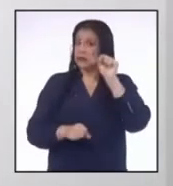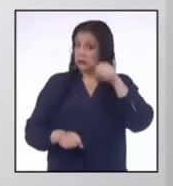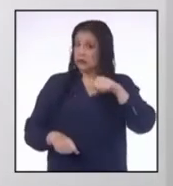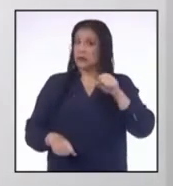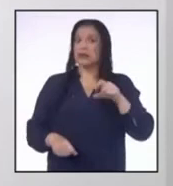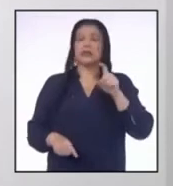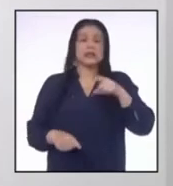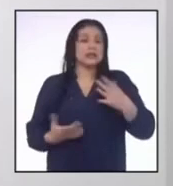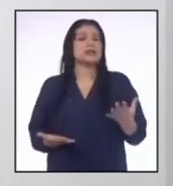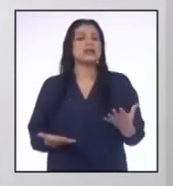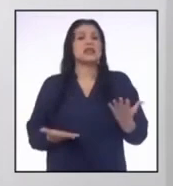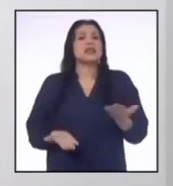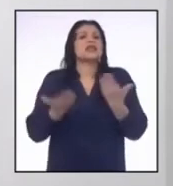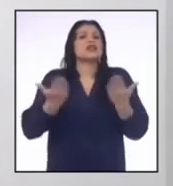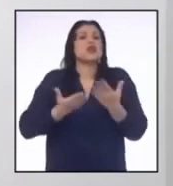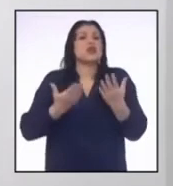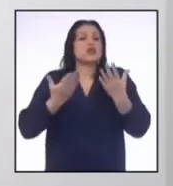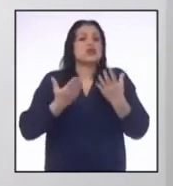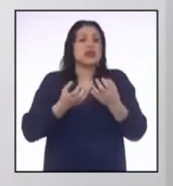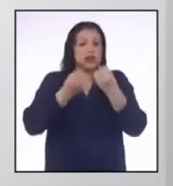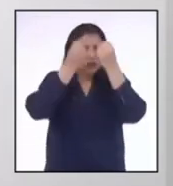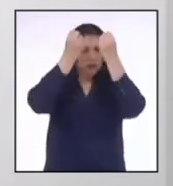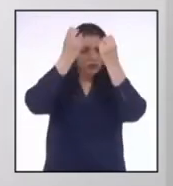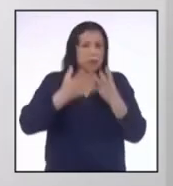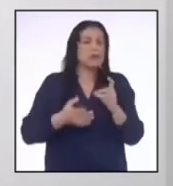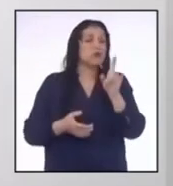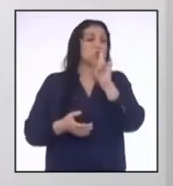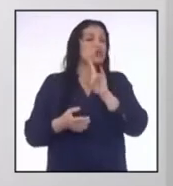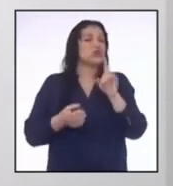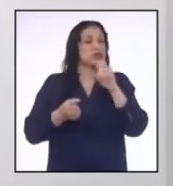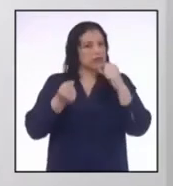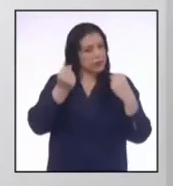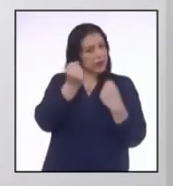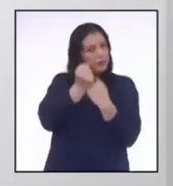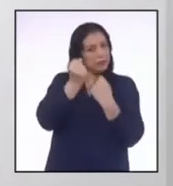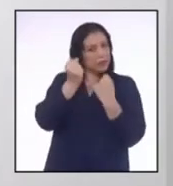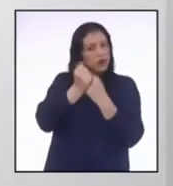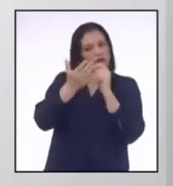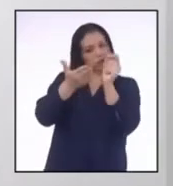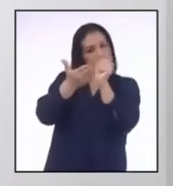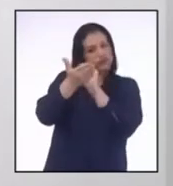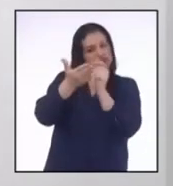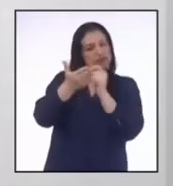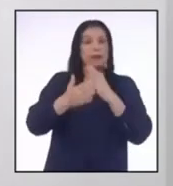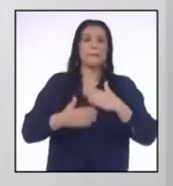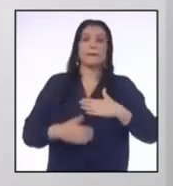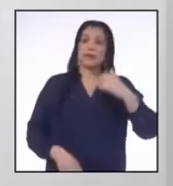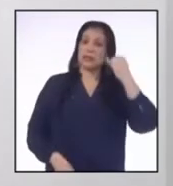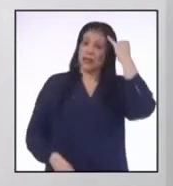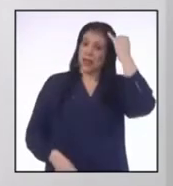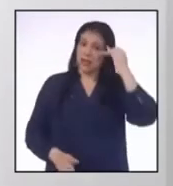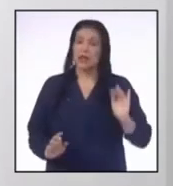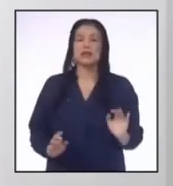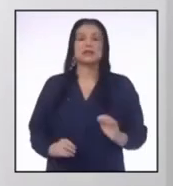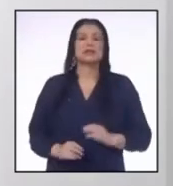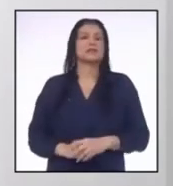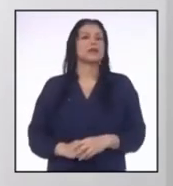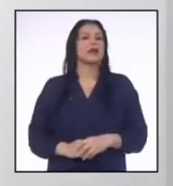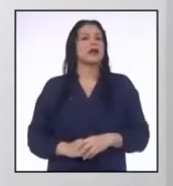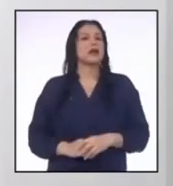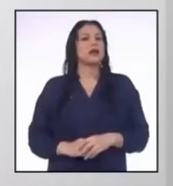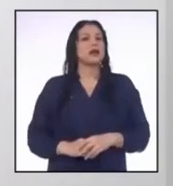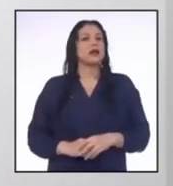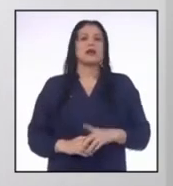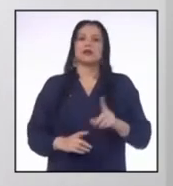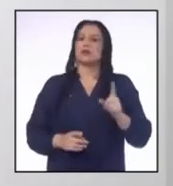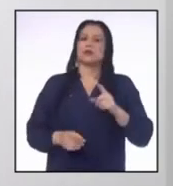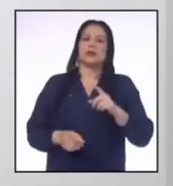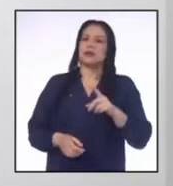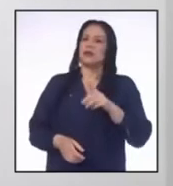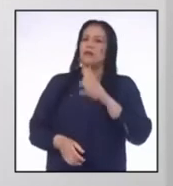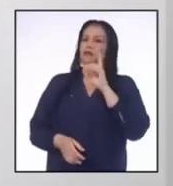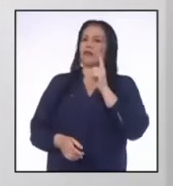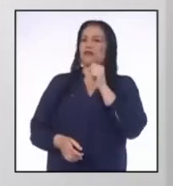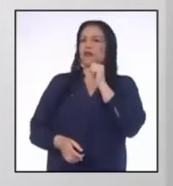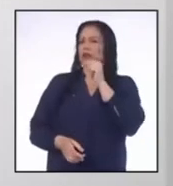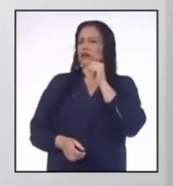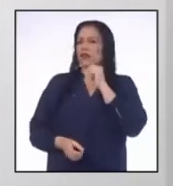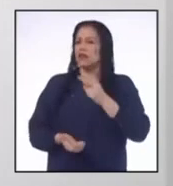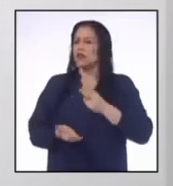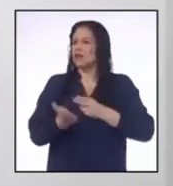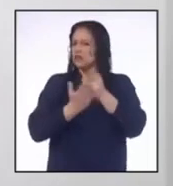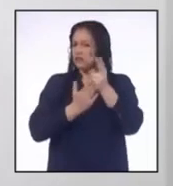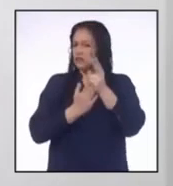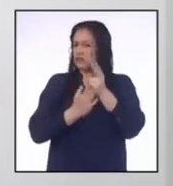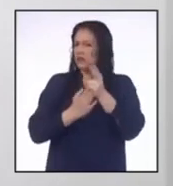necesario referirse a la fuente que nos ha servido de apoyo en el desarrollo de nuestras ideas. Sería deshonesto no hacerlo